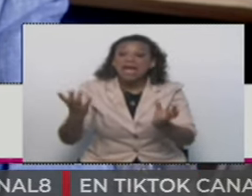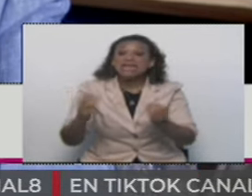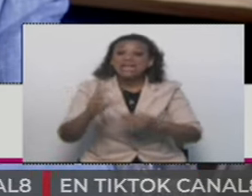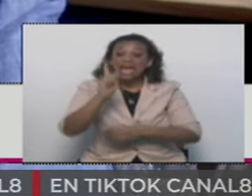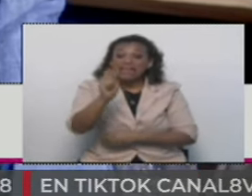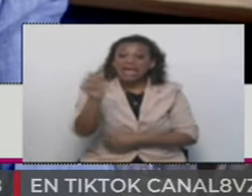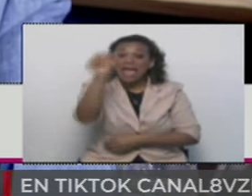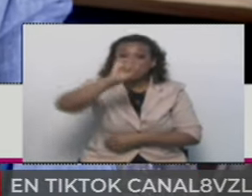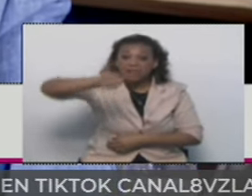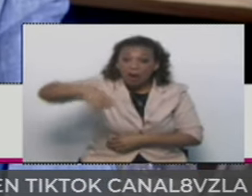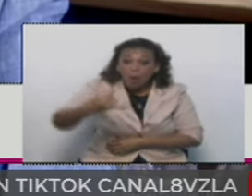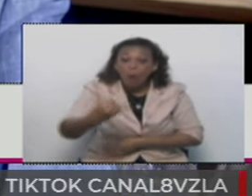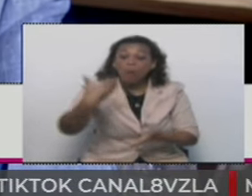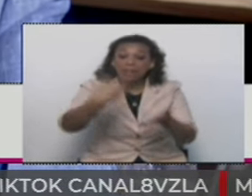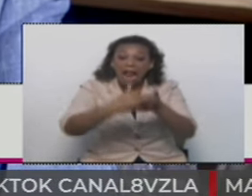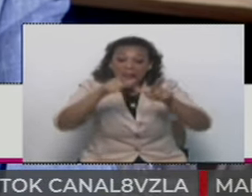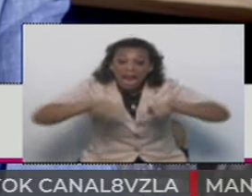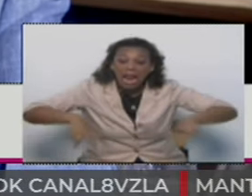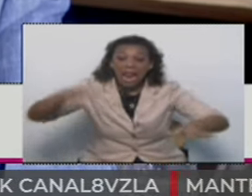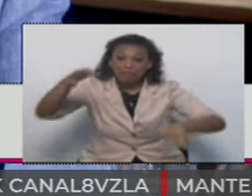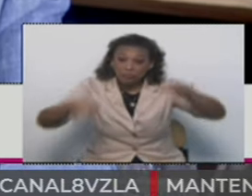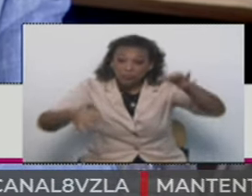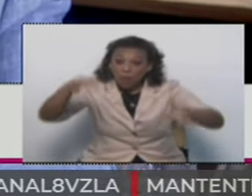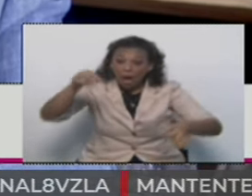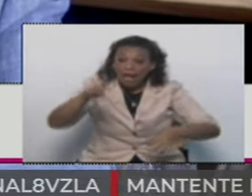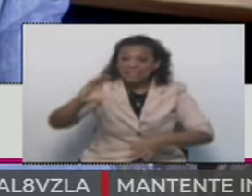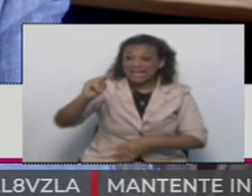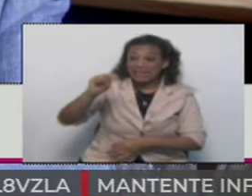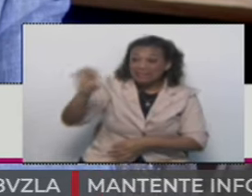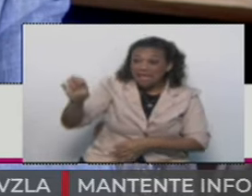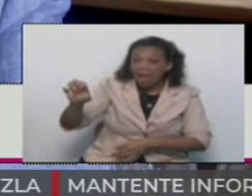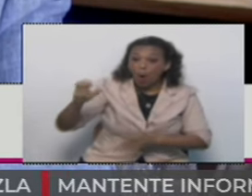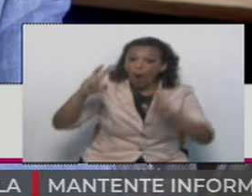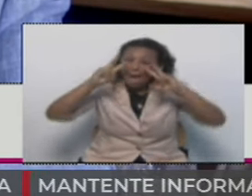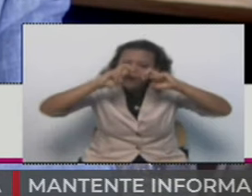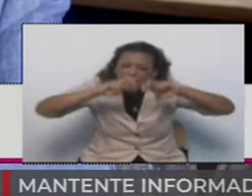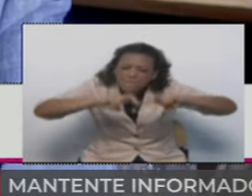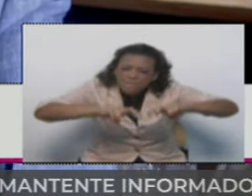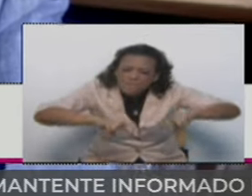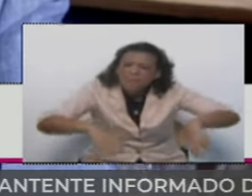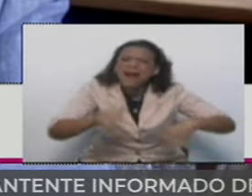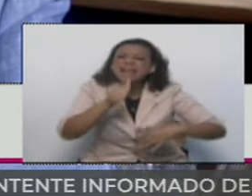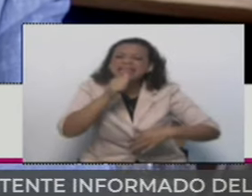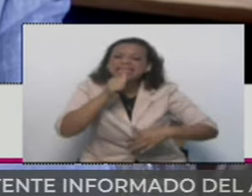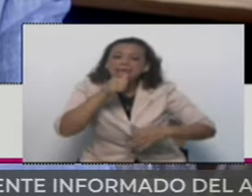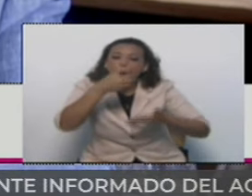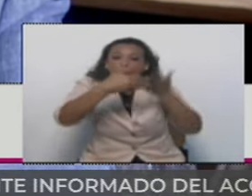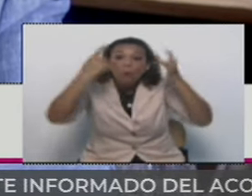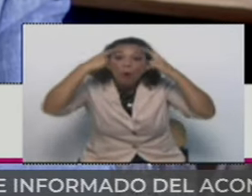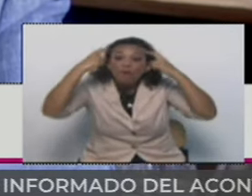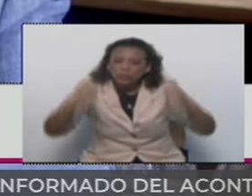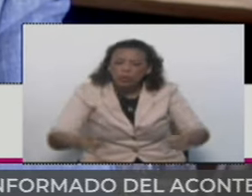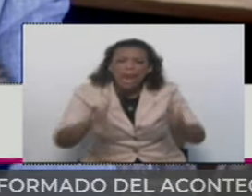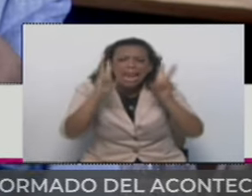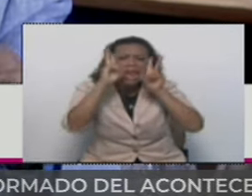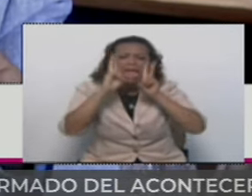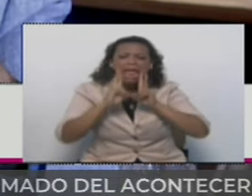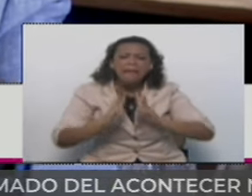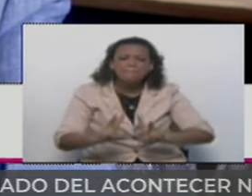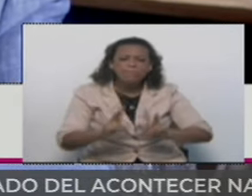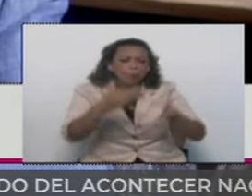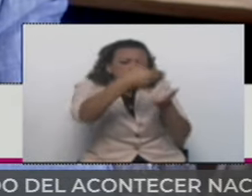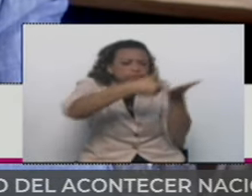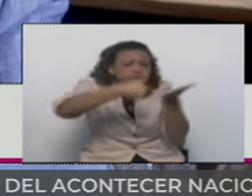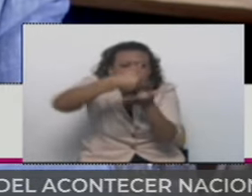de Justicia, la sala electoral, hizo un peritaje profesional con presencia